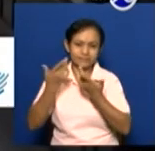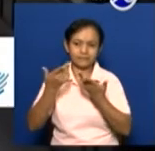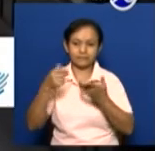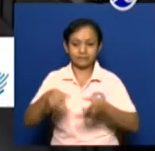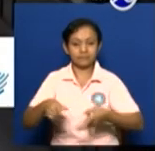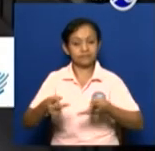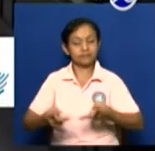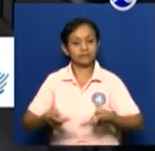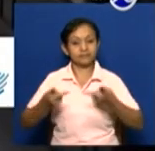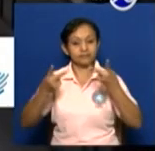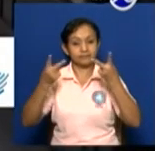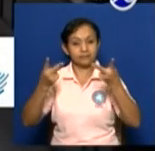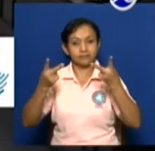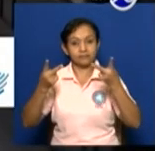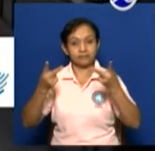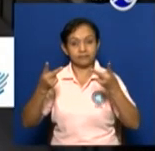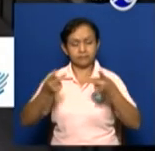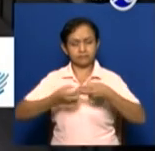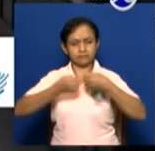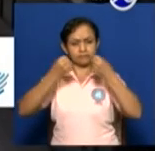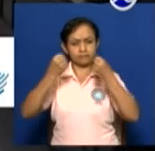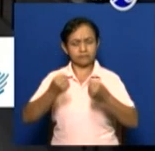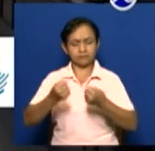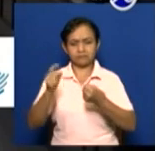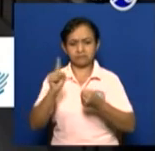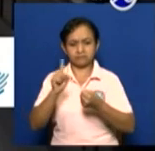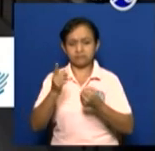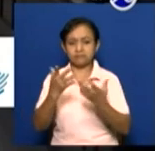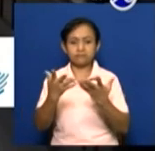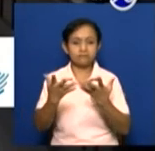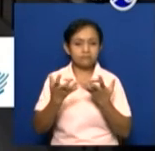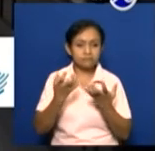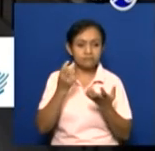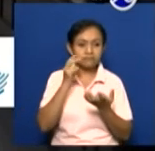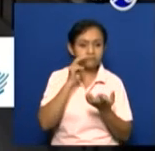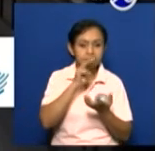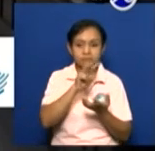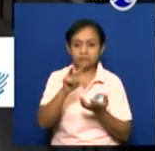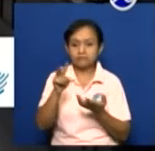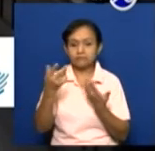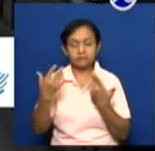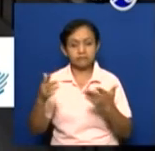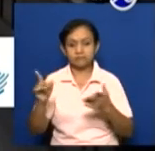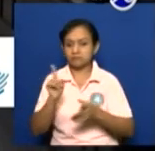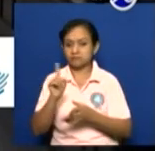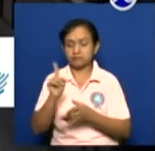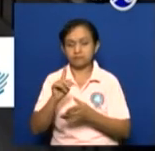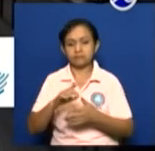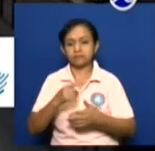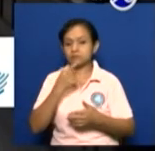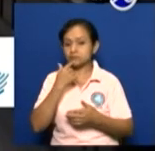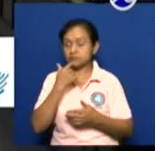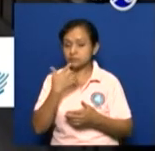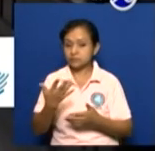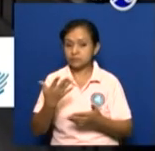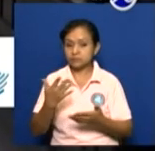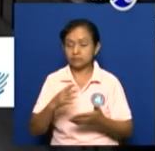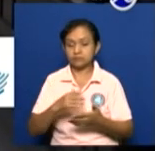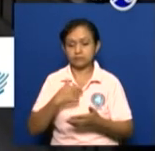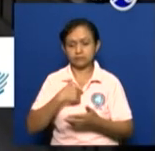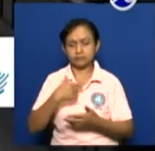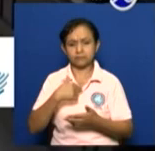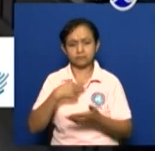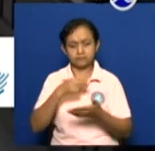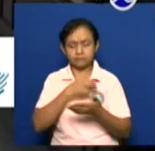vida no es para un hombre que desee distinguirse en algo, y por eso hago